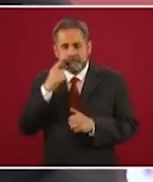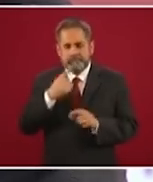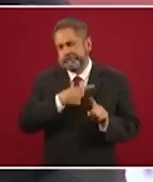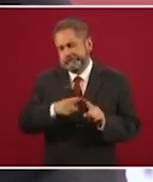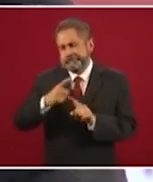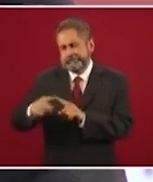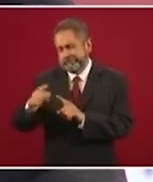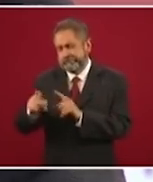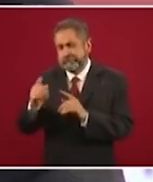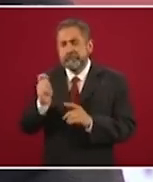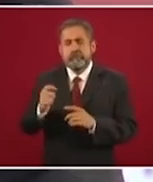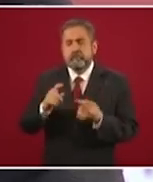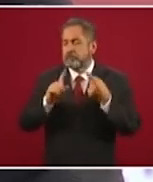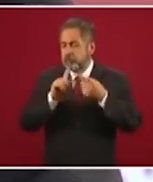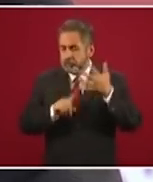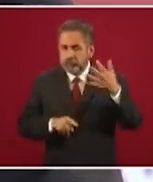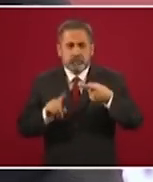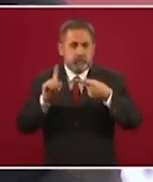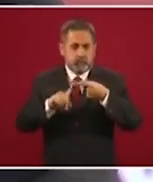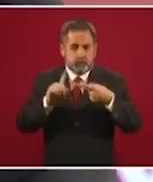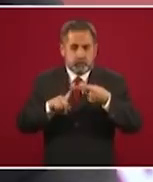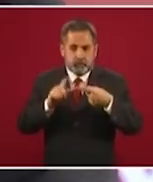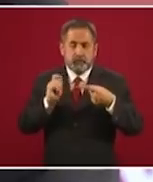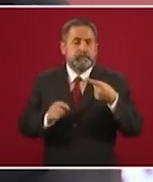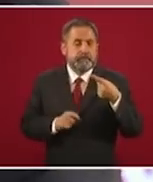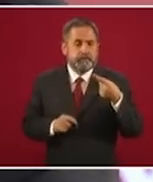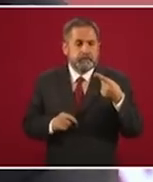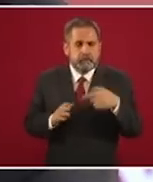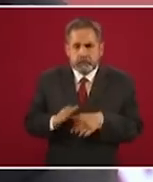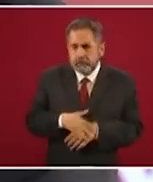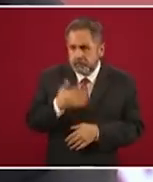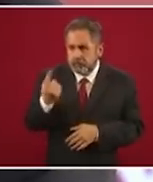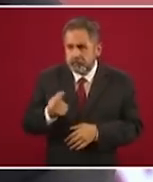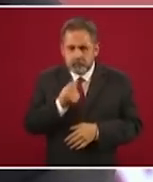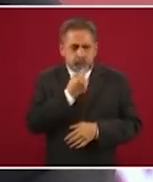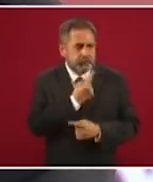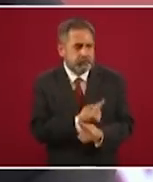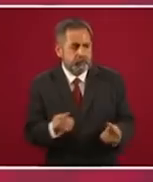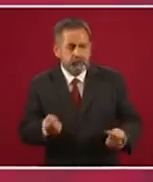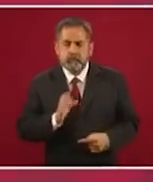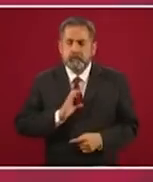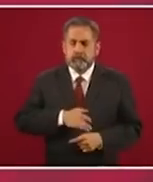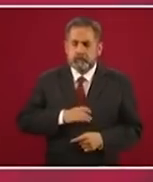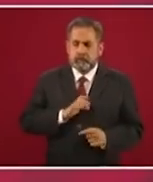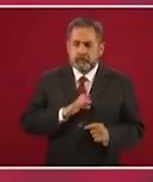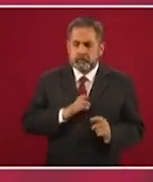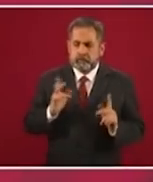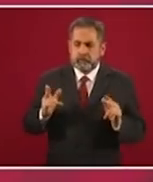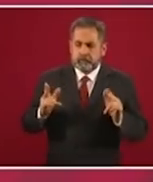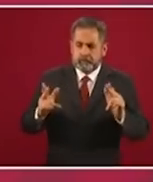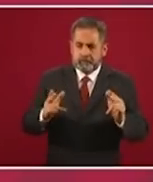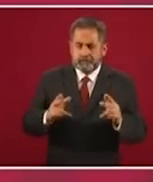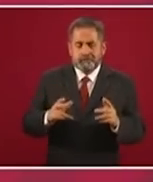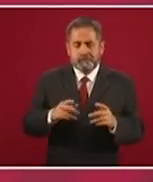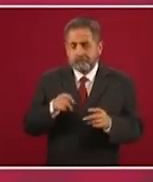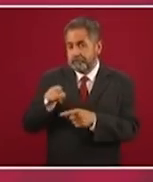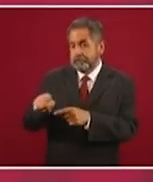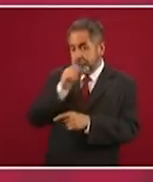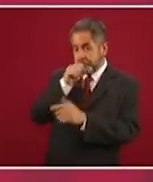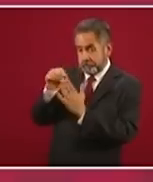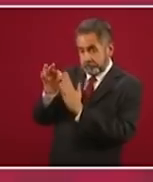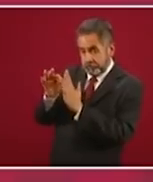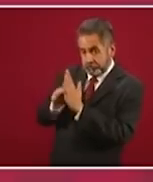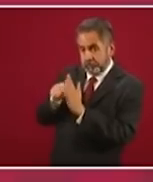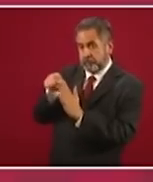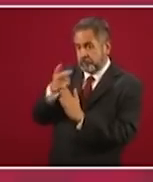varios puntos. Uno es la atención de la mortalidad por cáncer, que está dentro de esas estadísticas